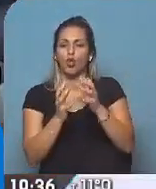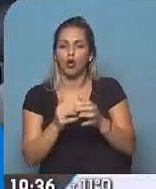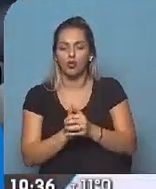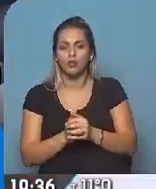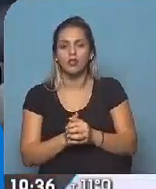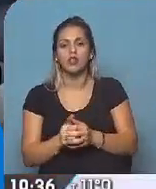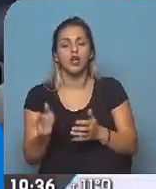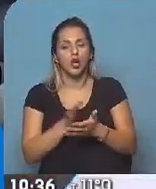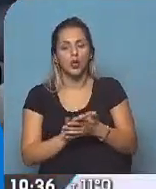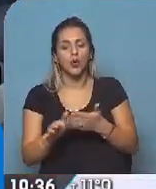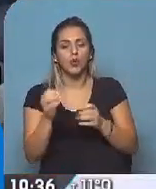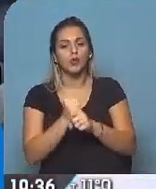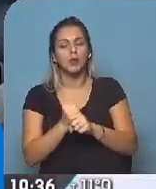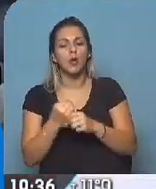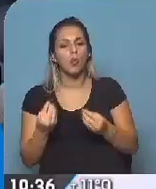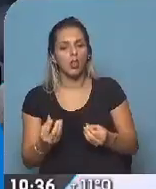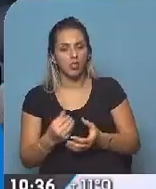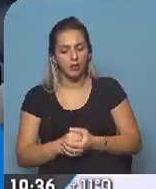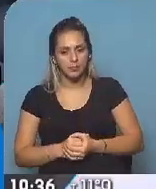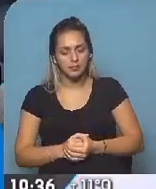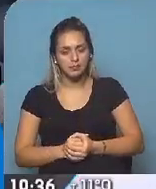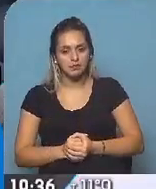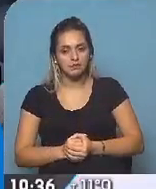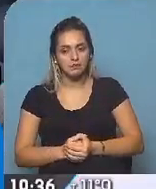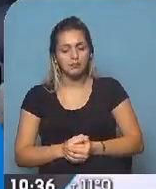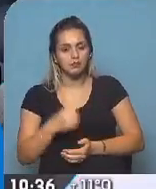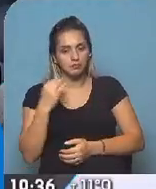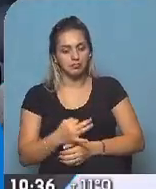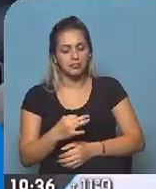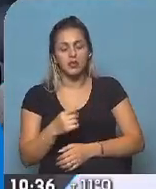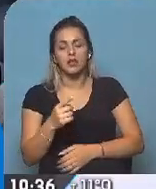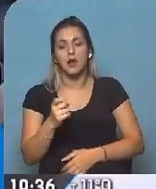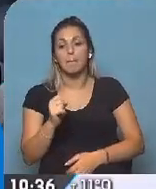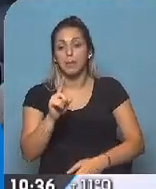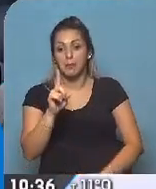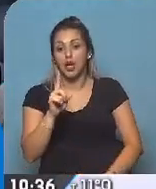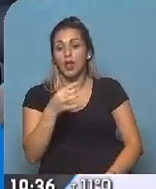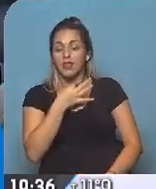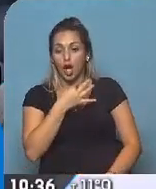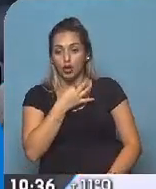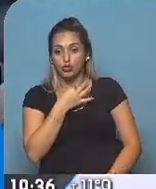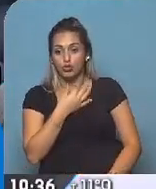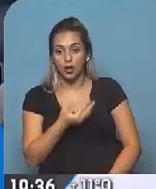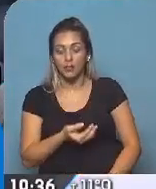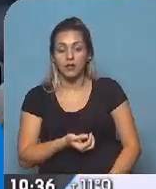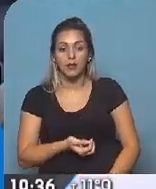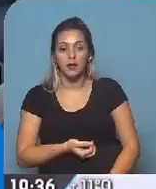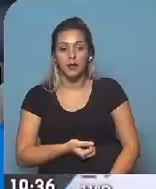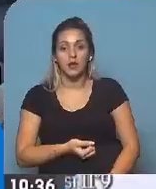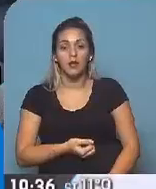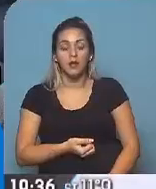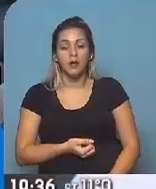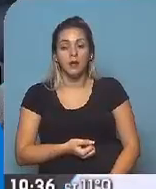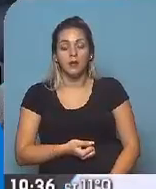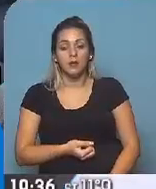nuevas tareas que van a tener? En principio iba a ser el 1 de agosto, pero la primera vez que me lo preguntan,